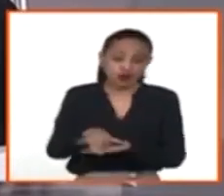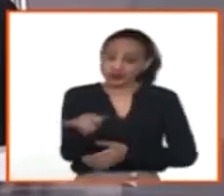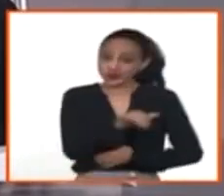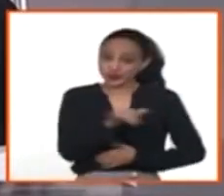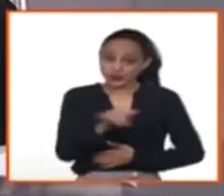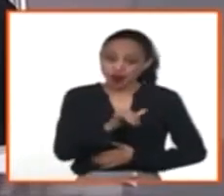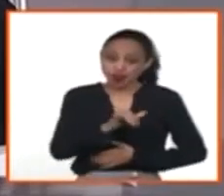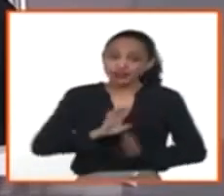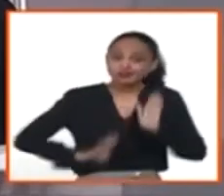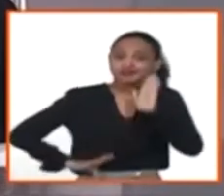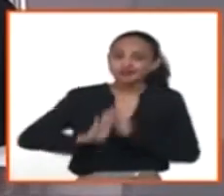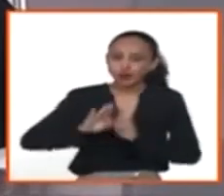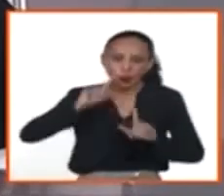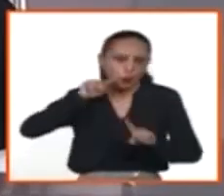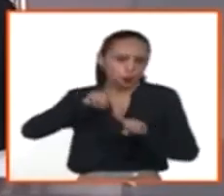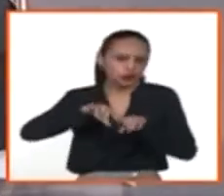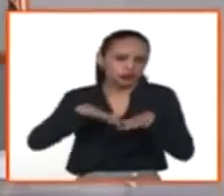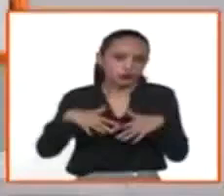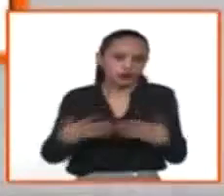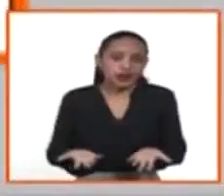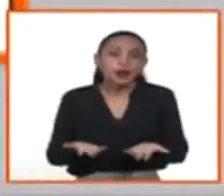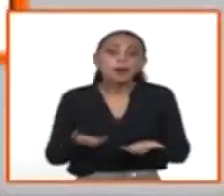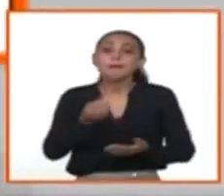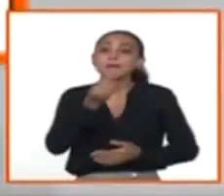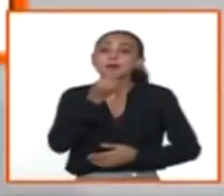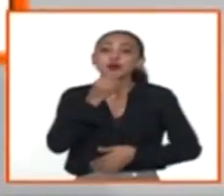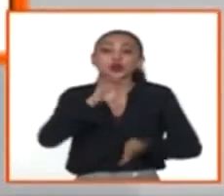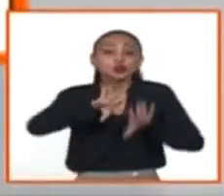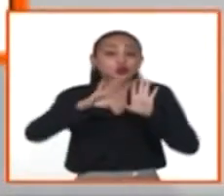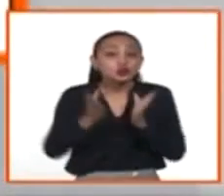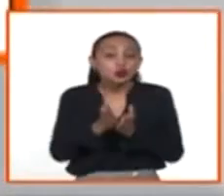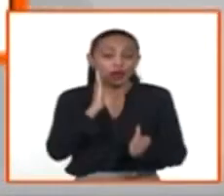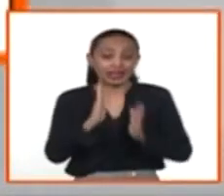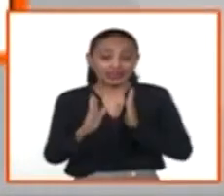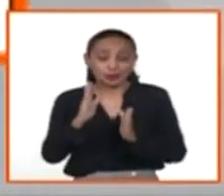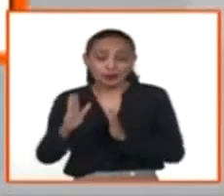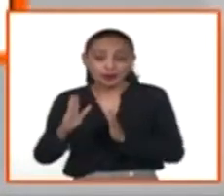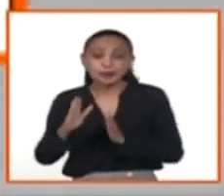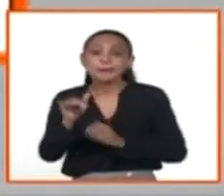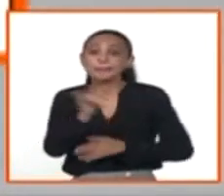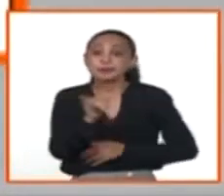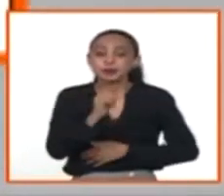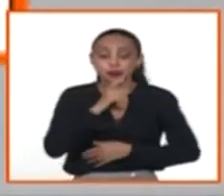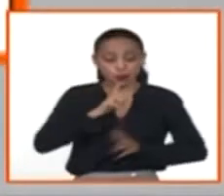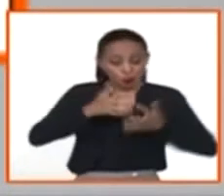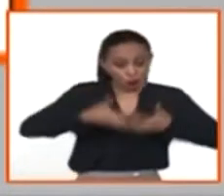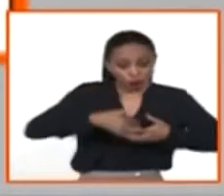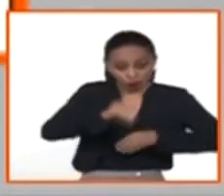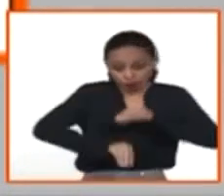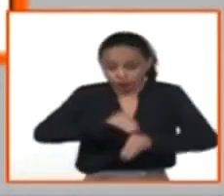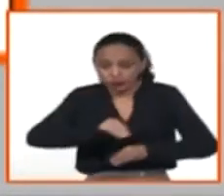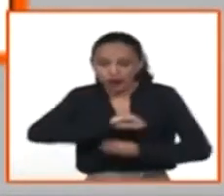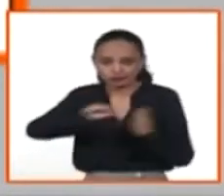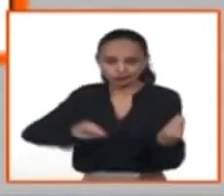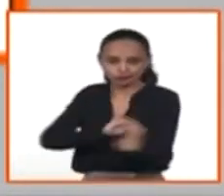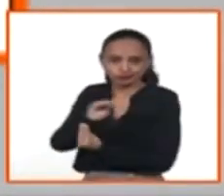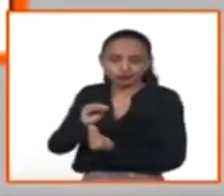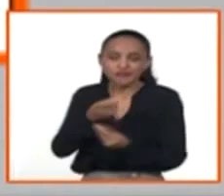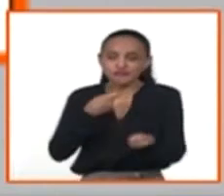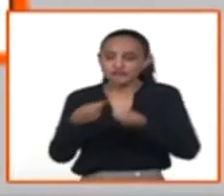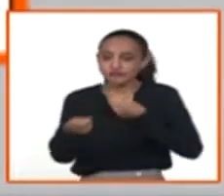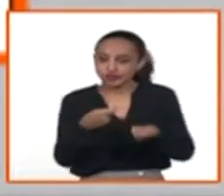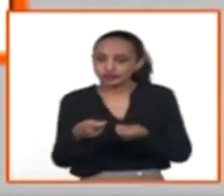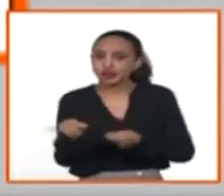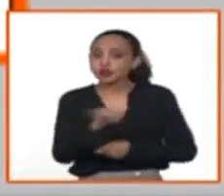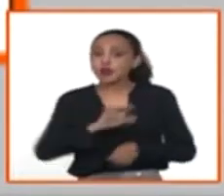En pos de poder articular todas estas fases de las cadenas alimentarias, desde la producción, transformación, comercialización, hasta el consumo